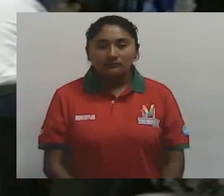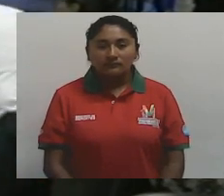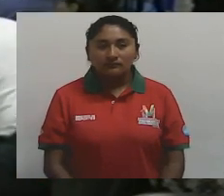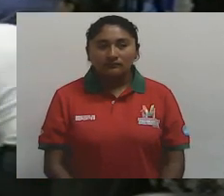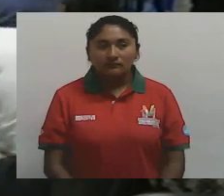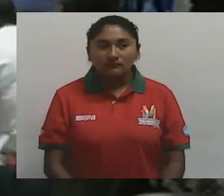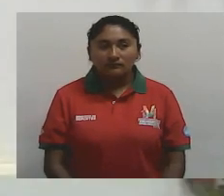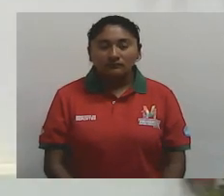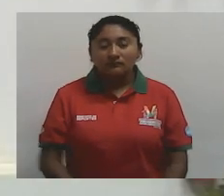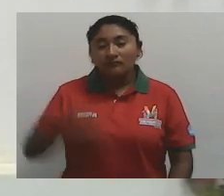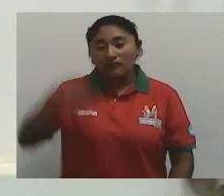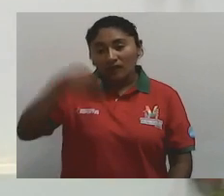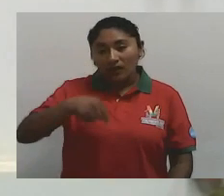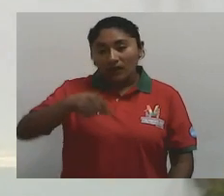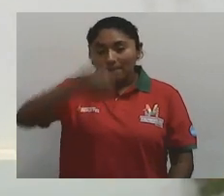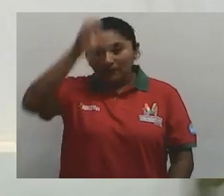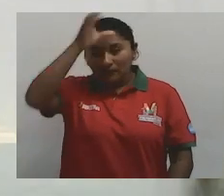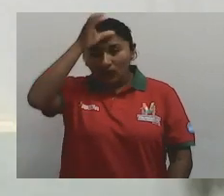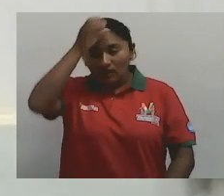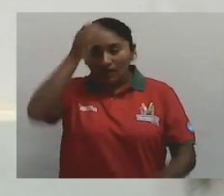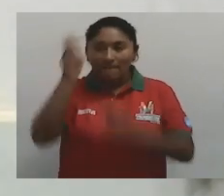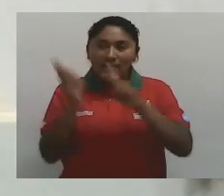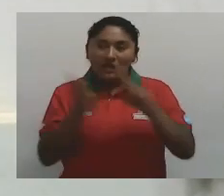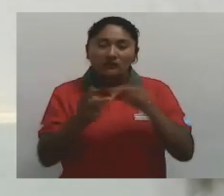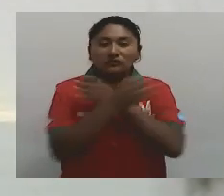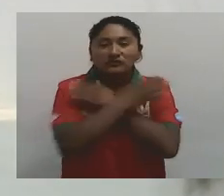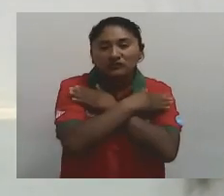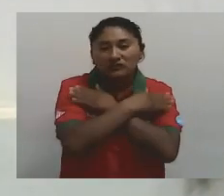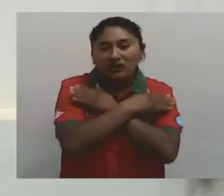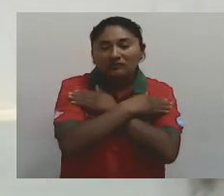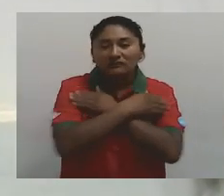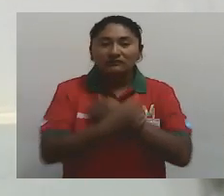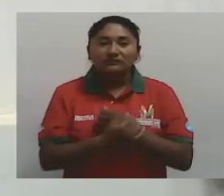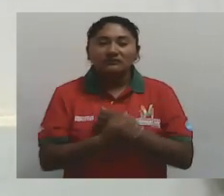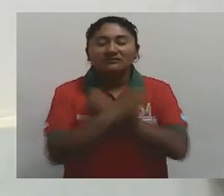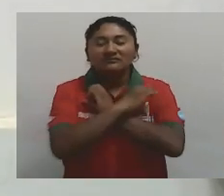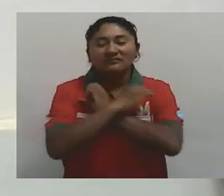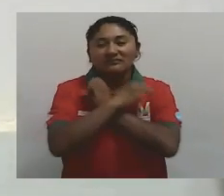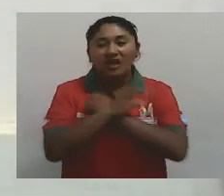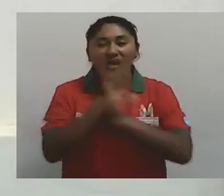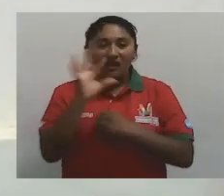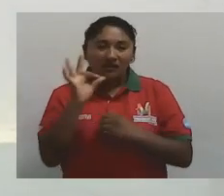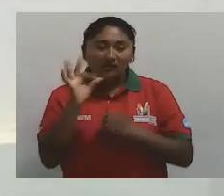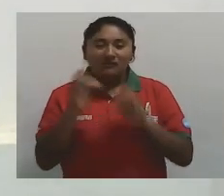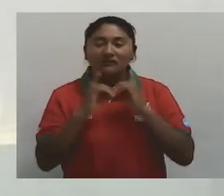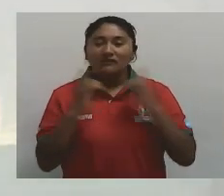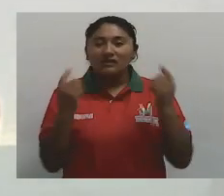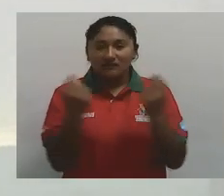Desde Cobija Pando, saludos cordiales a los 9 departamentos,